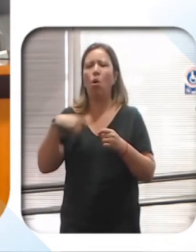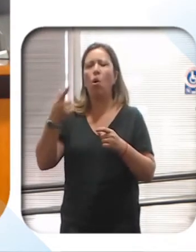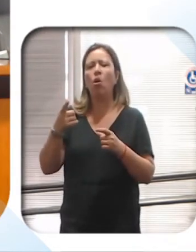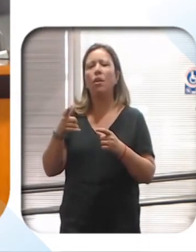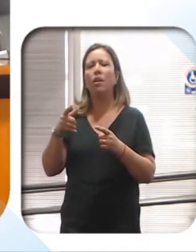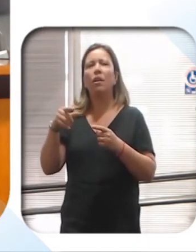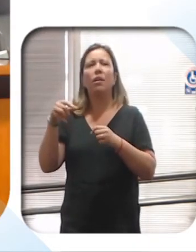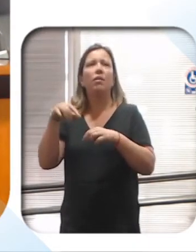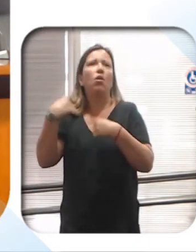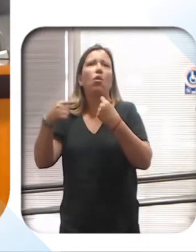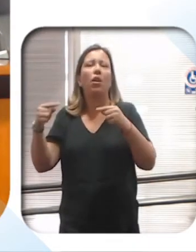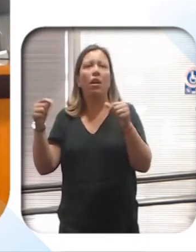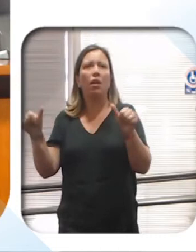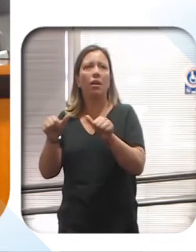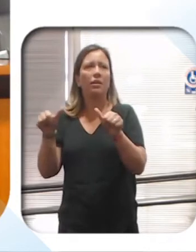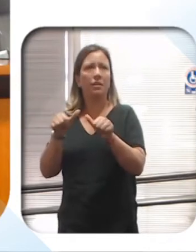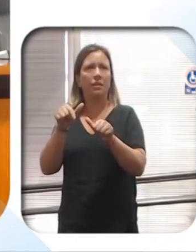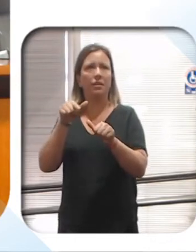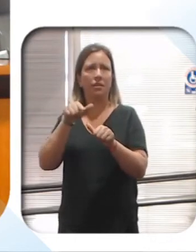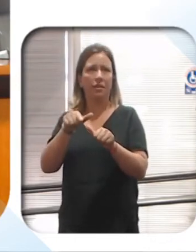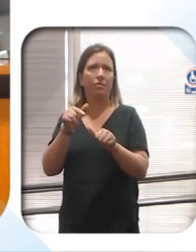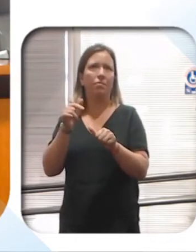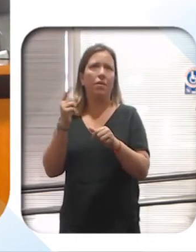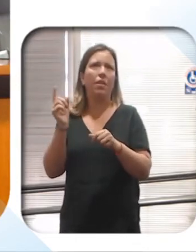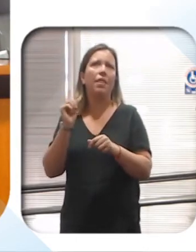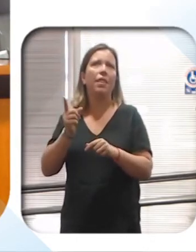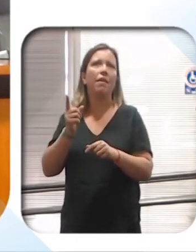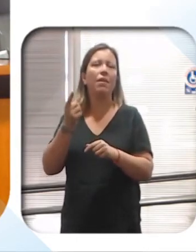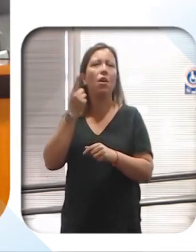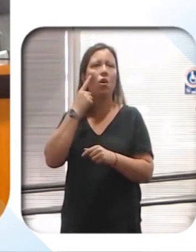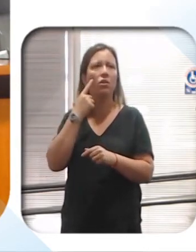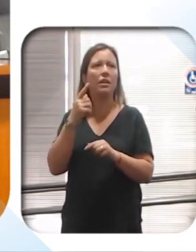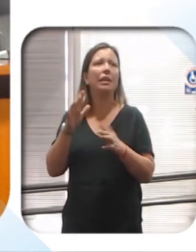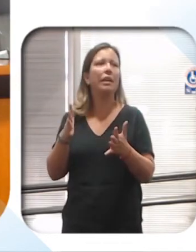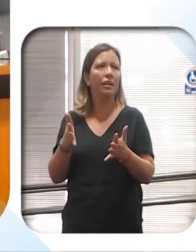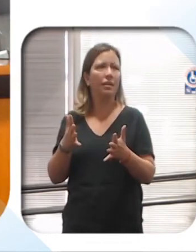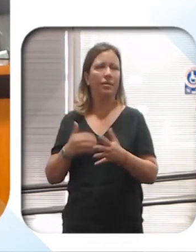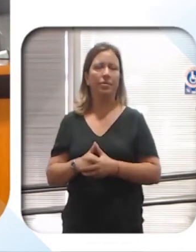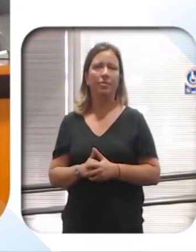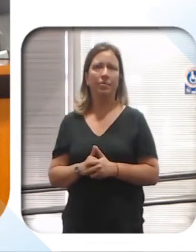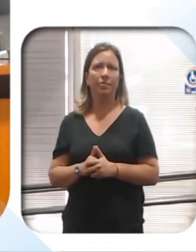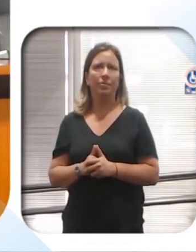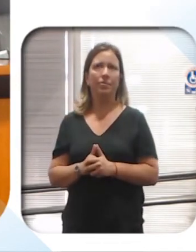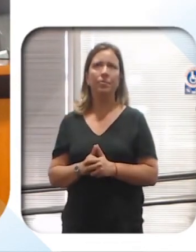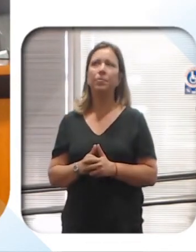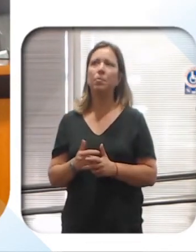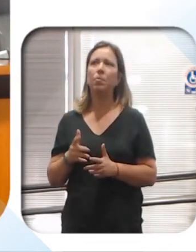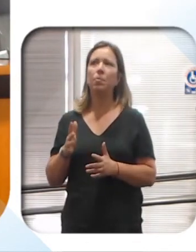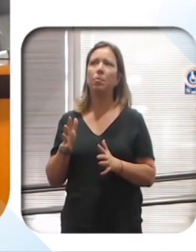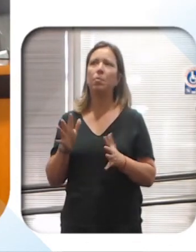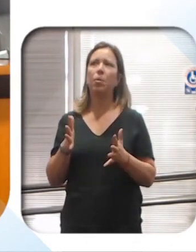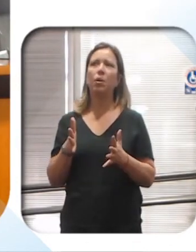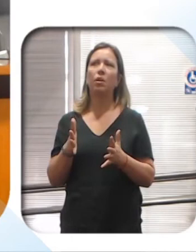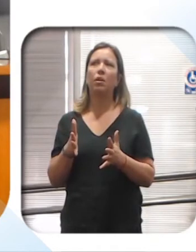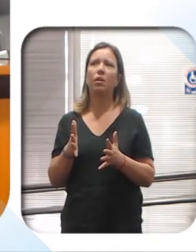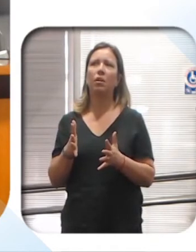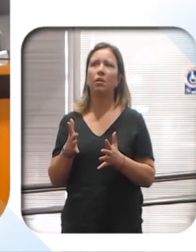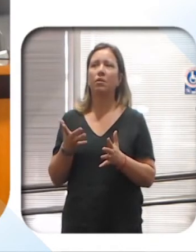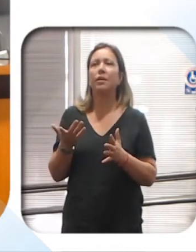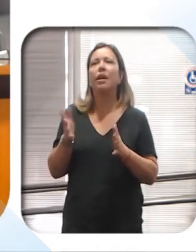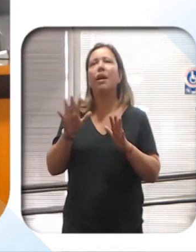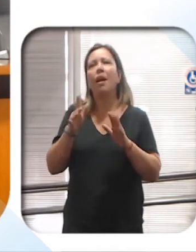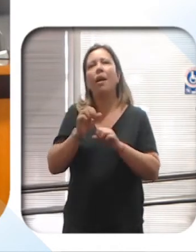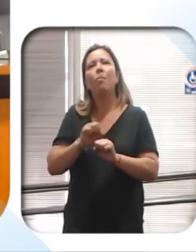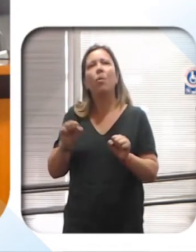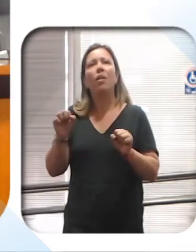otras disciplinas que también tienen que conocer de qué se trata porque de